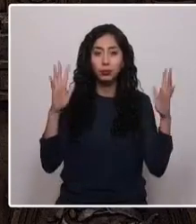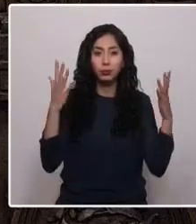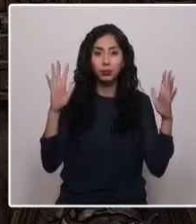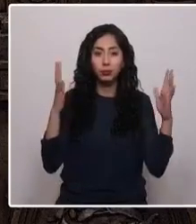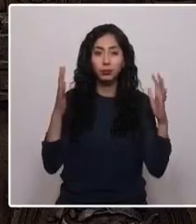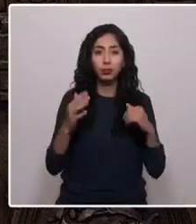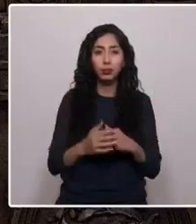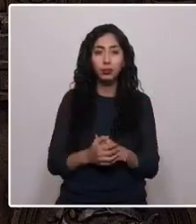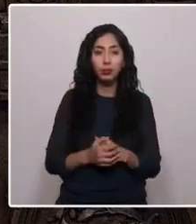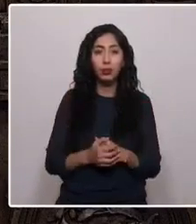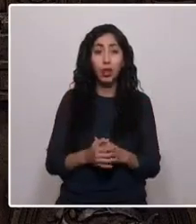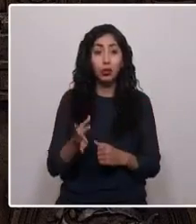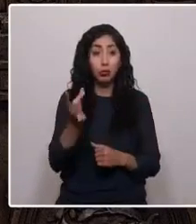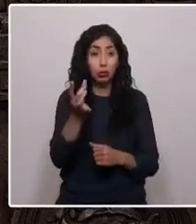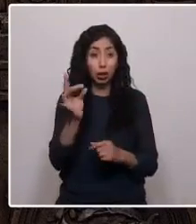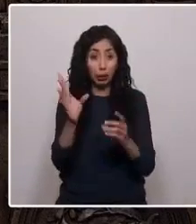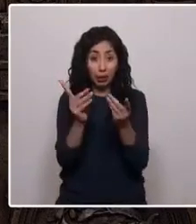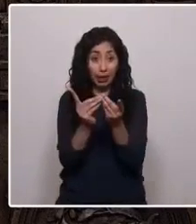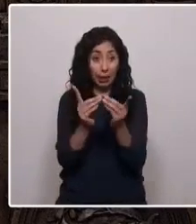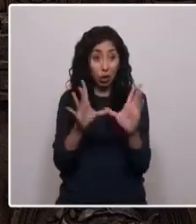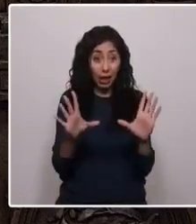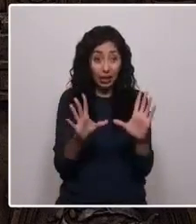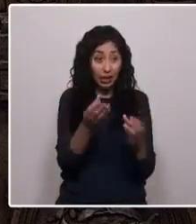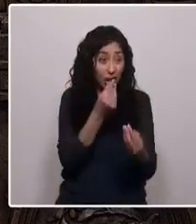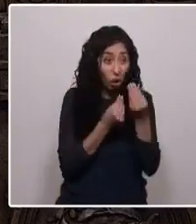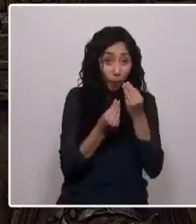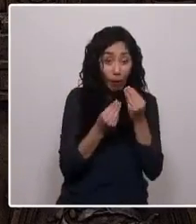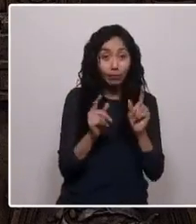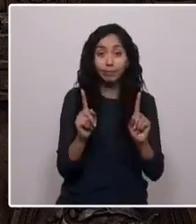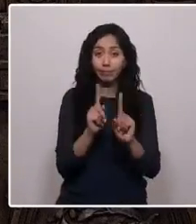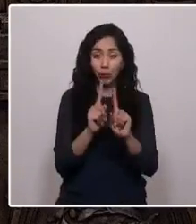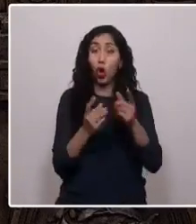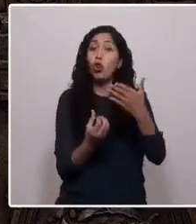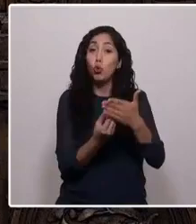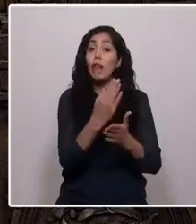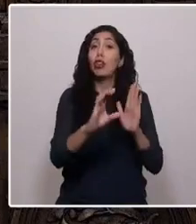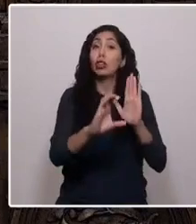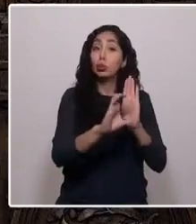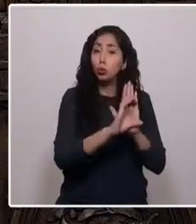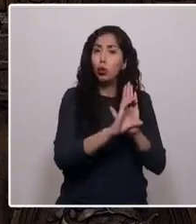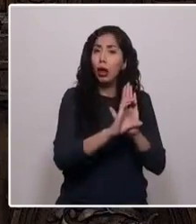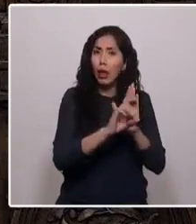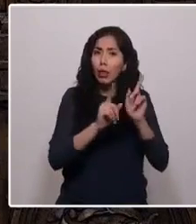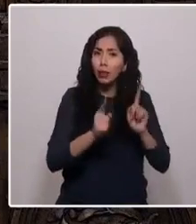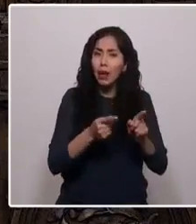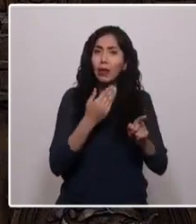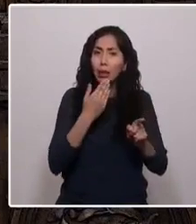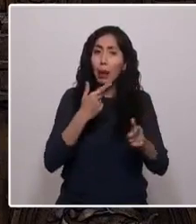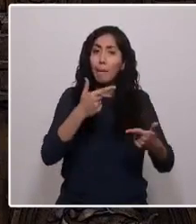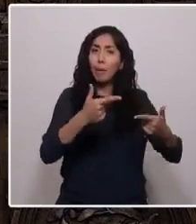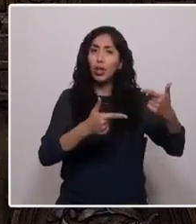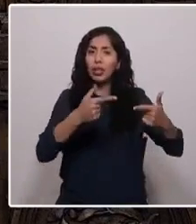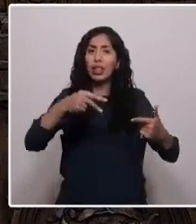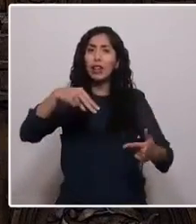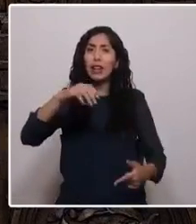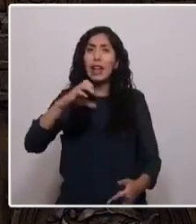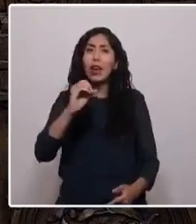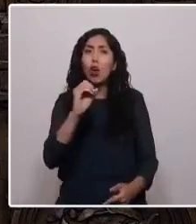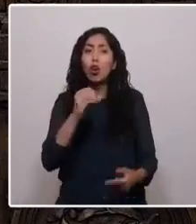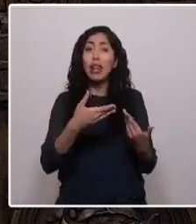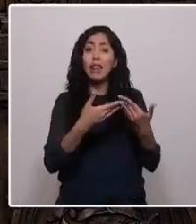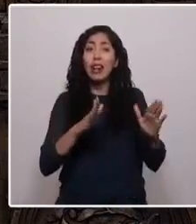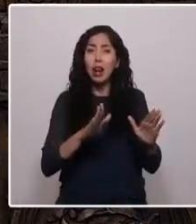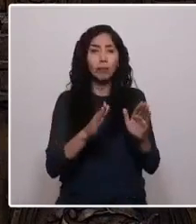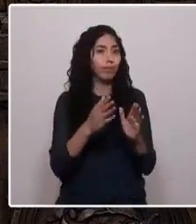pero solo contemos gracia no se come compañeros y compañeras la nueva constitución tiene que desmantelar las políticas neoliberales que sólo fue